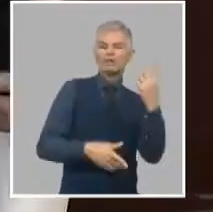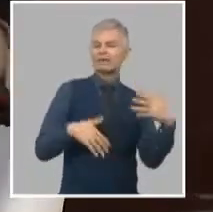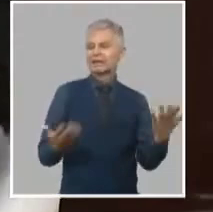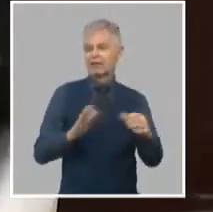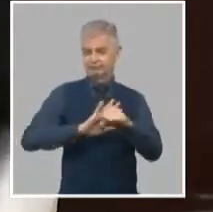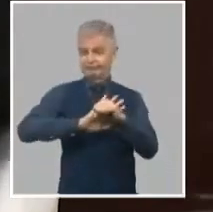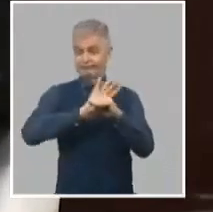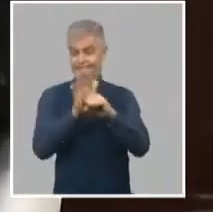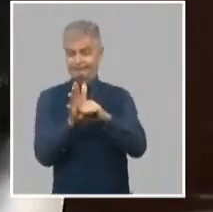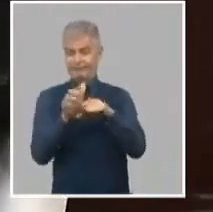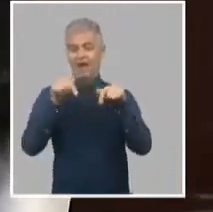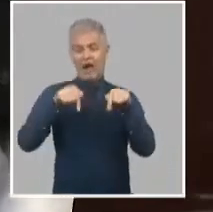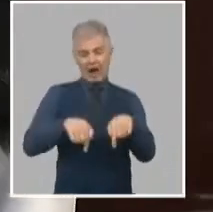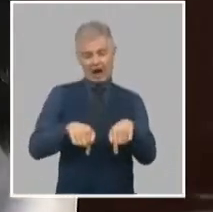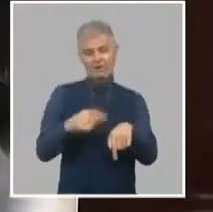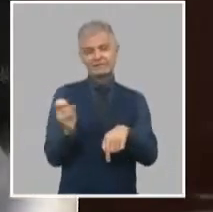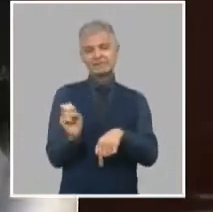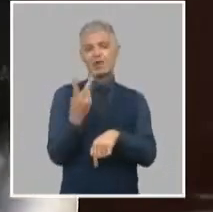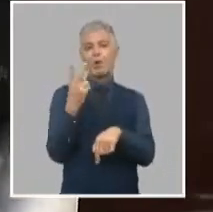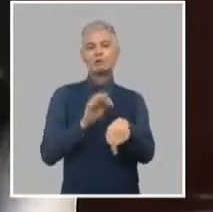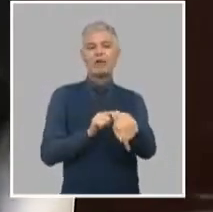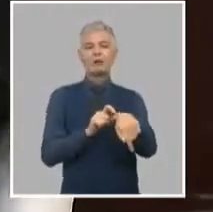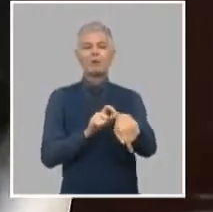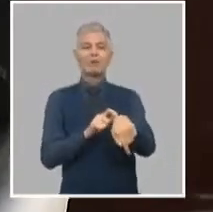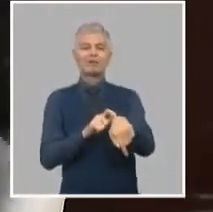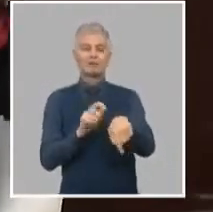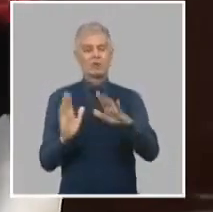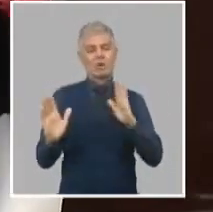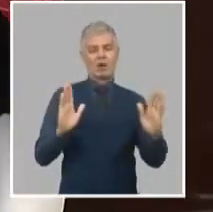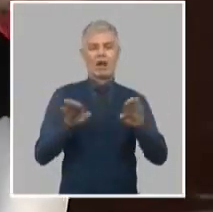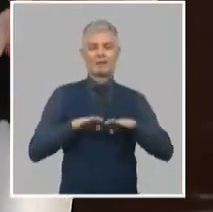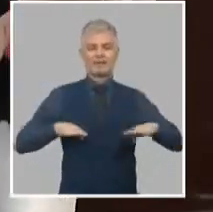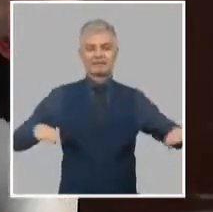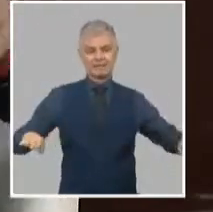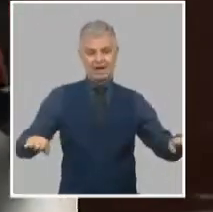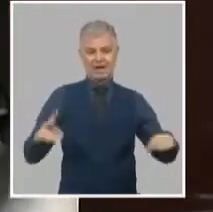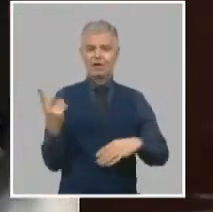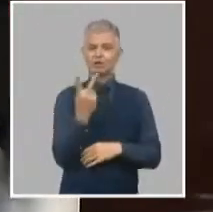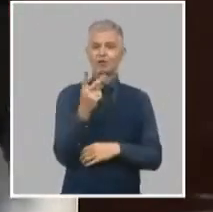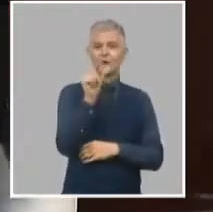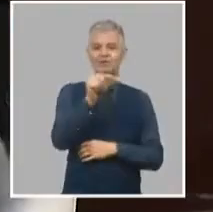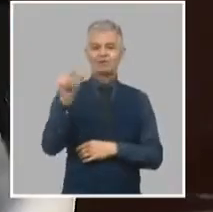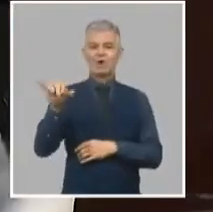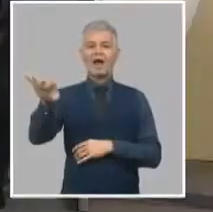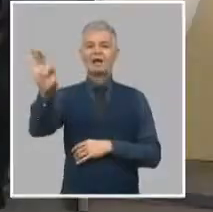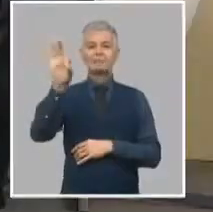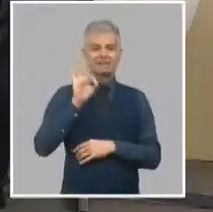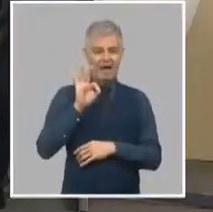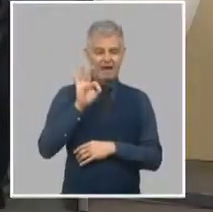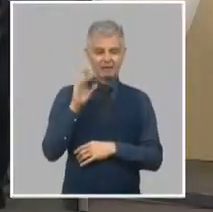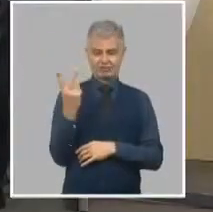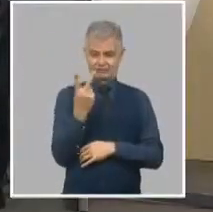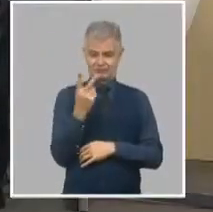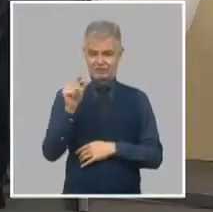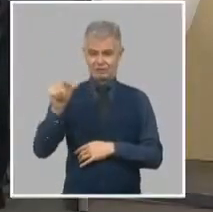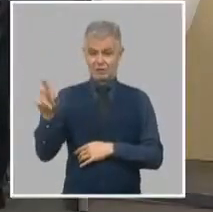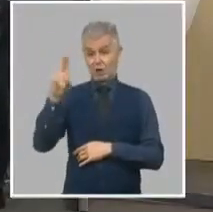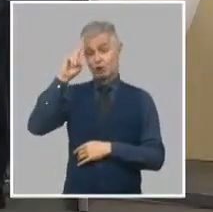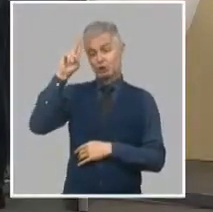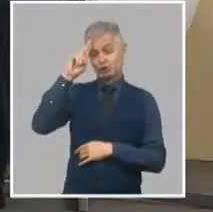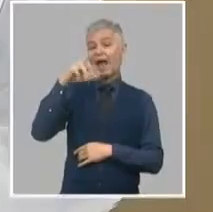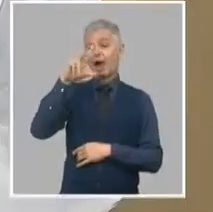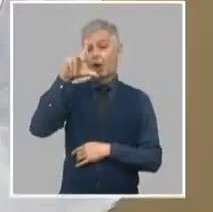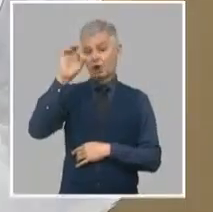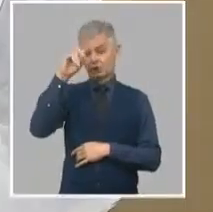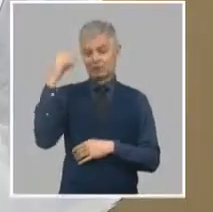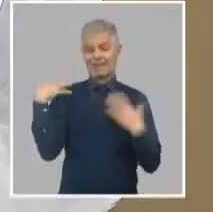en este segundo momento de la mesa redonda que estaré compartiendo con dos protagonistas de esta batalla. El doctor Carlos